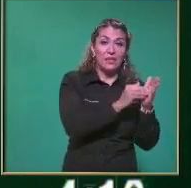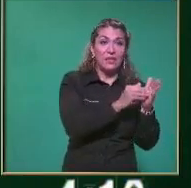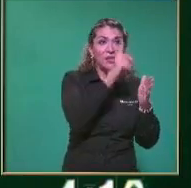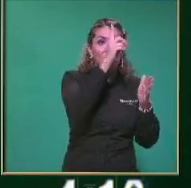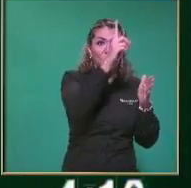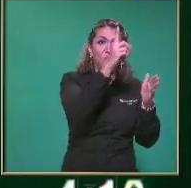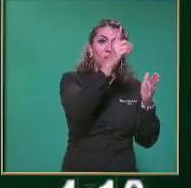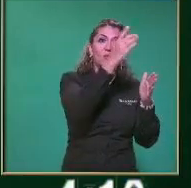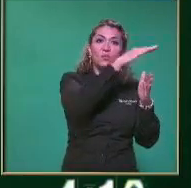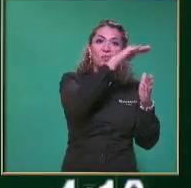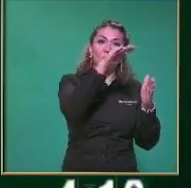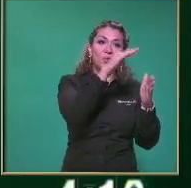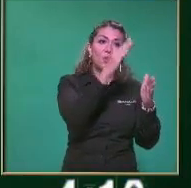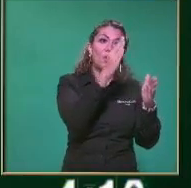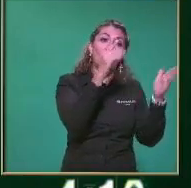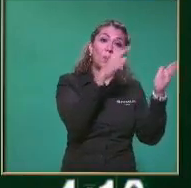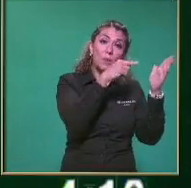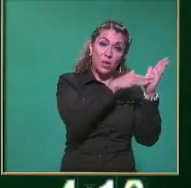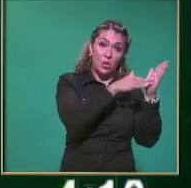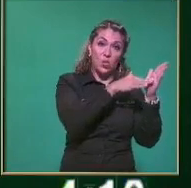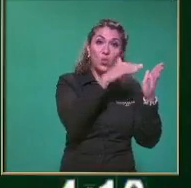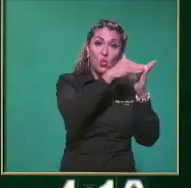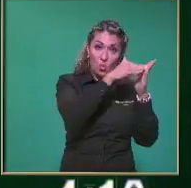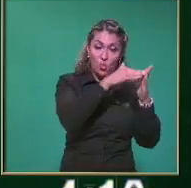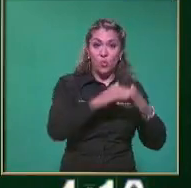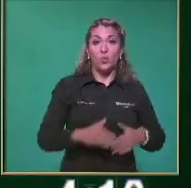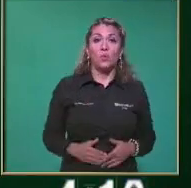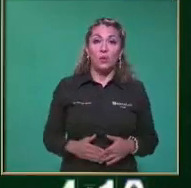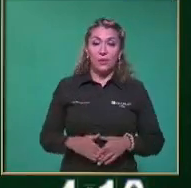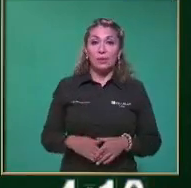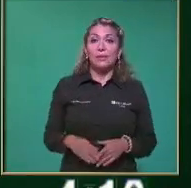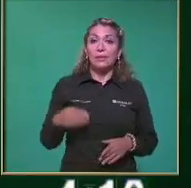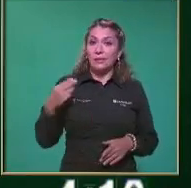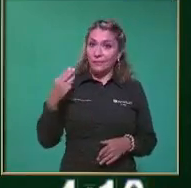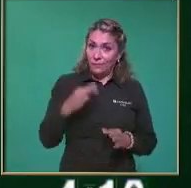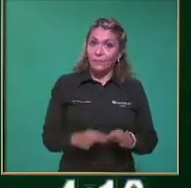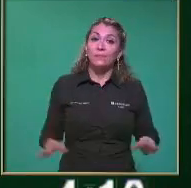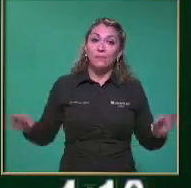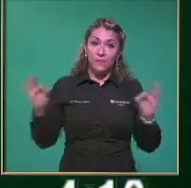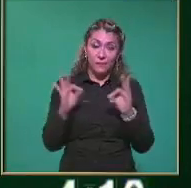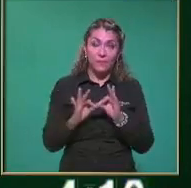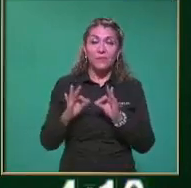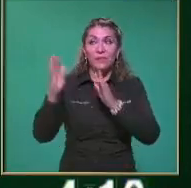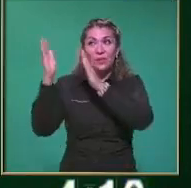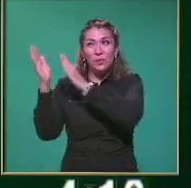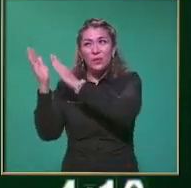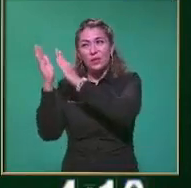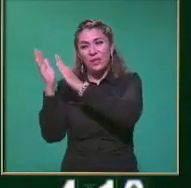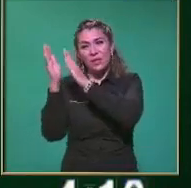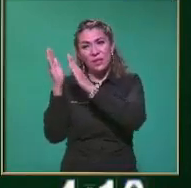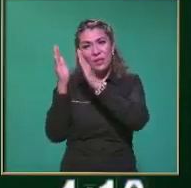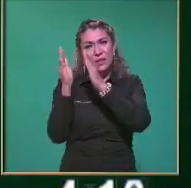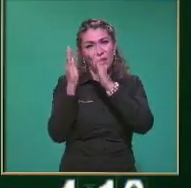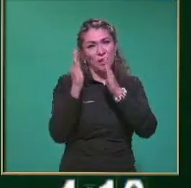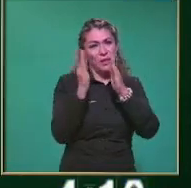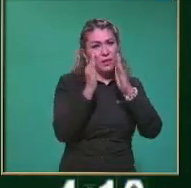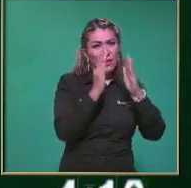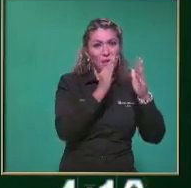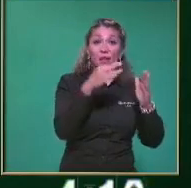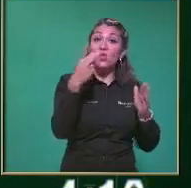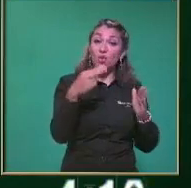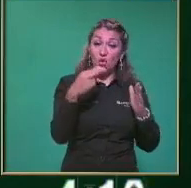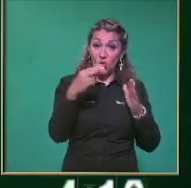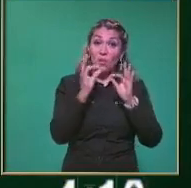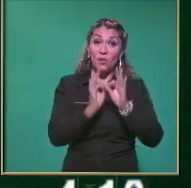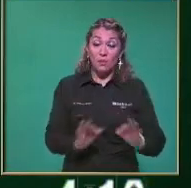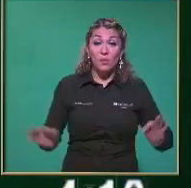millonésimas. Así se llaman estas cantidades. Es muy importante que tengamos la noción de cómo se llaman. Y que